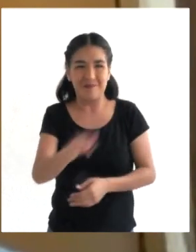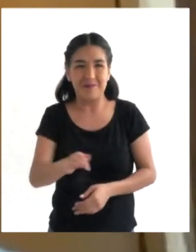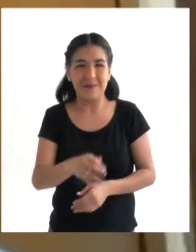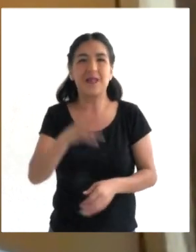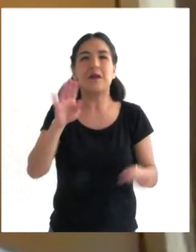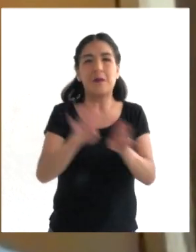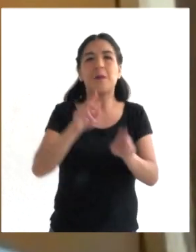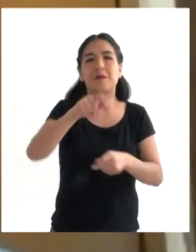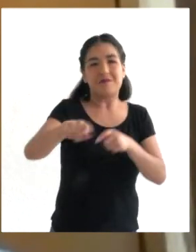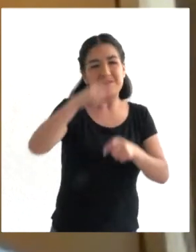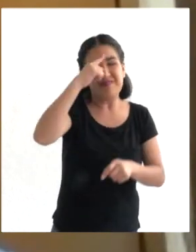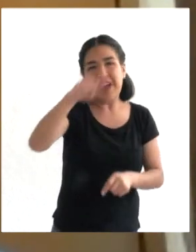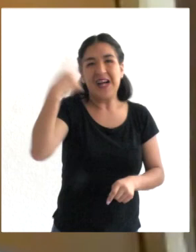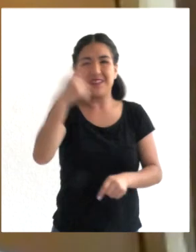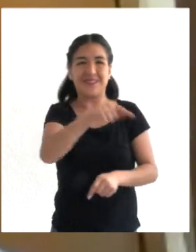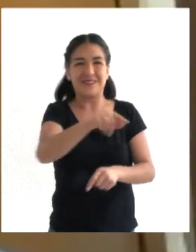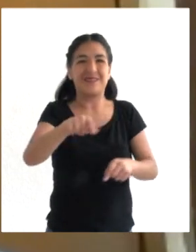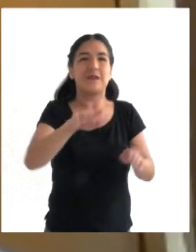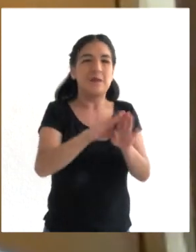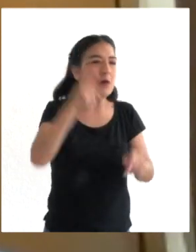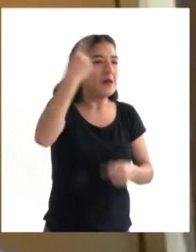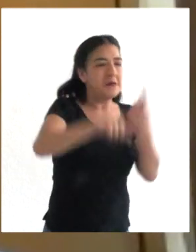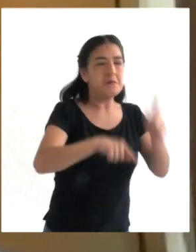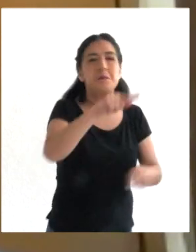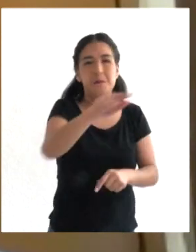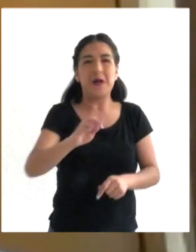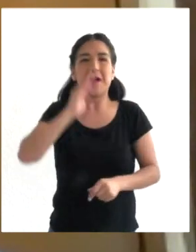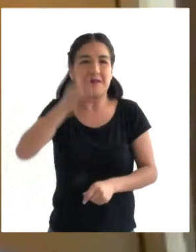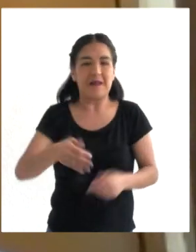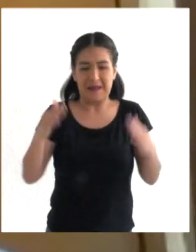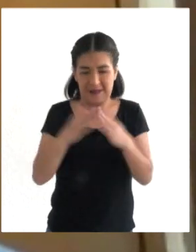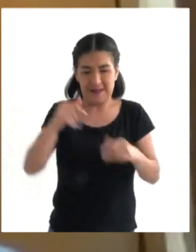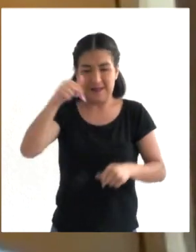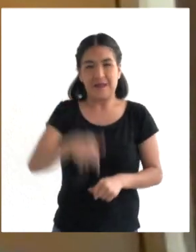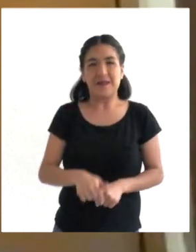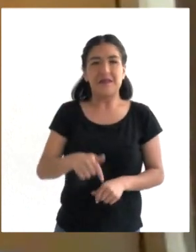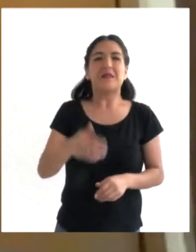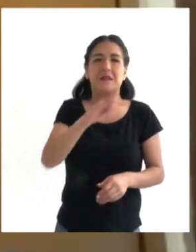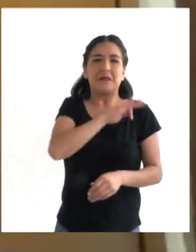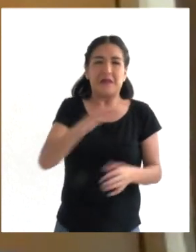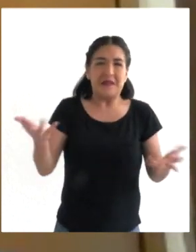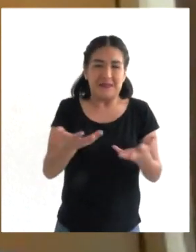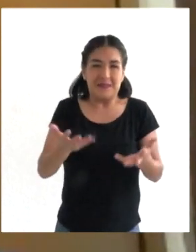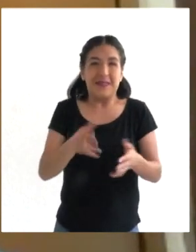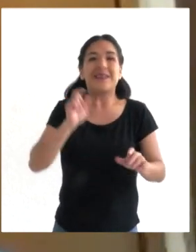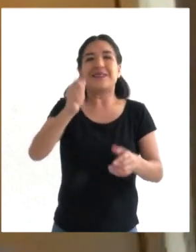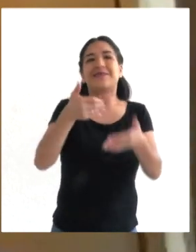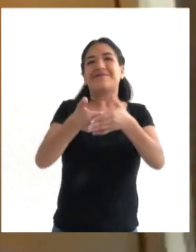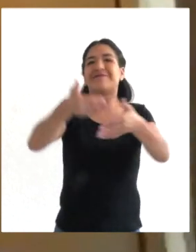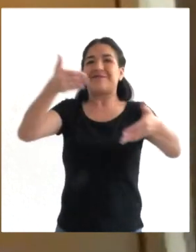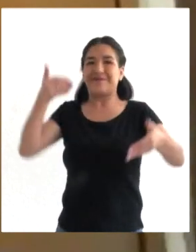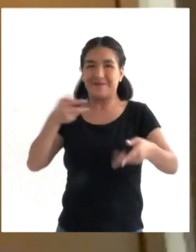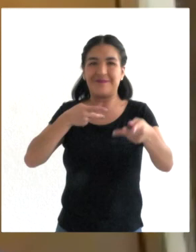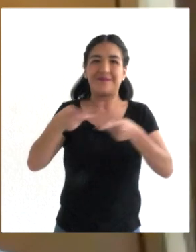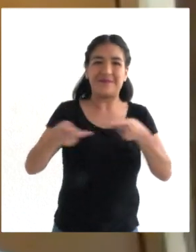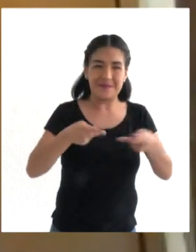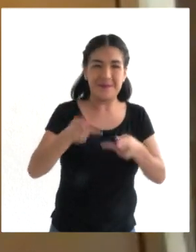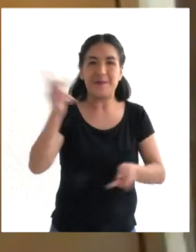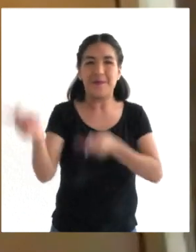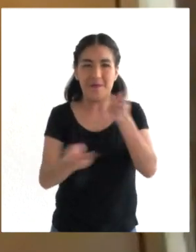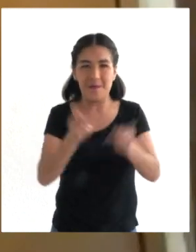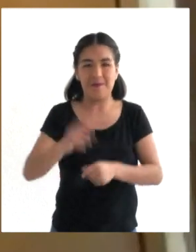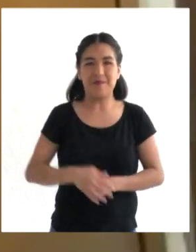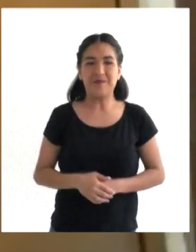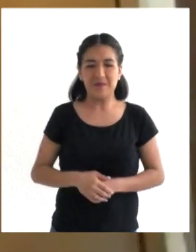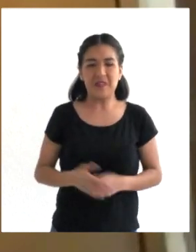ellos que alguien al que van a tener que entrenar desde casi cero. Entonces, hay que anticiparse a las preguntas. ¿Qué me